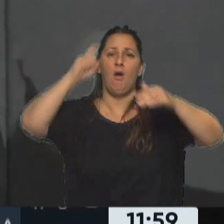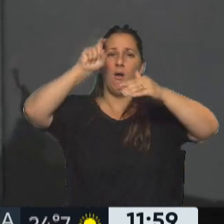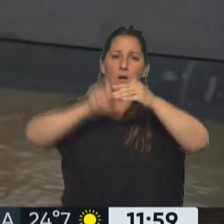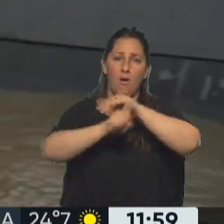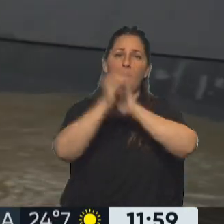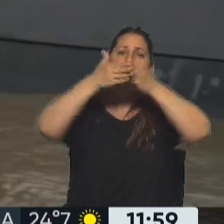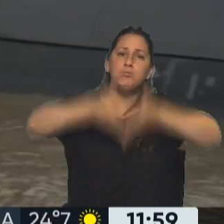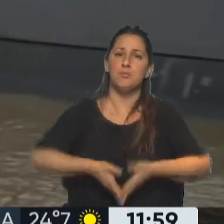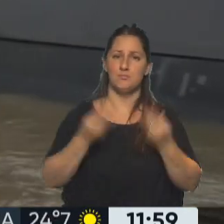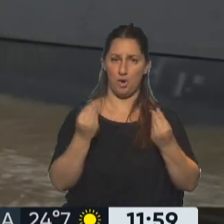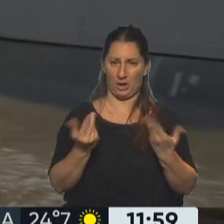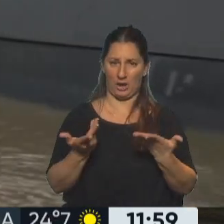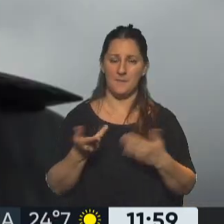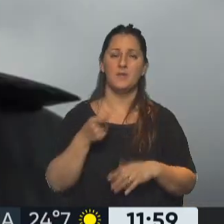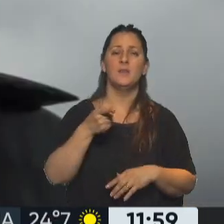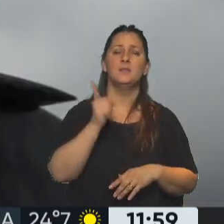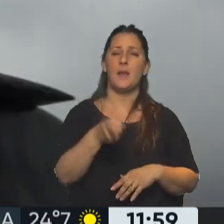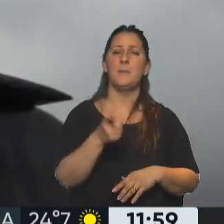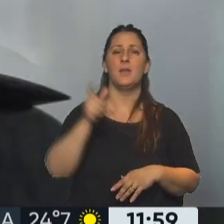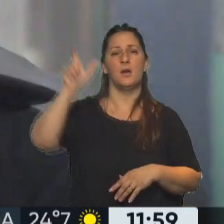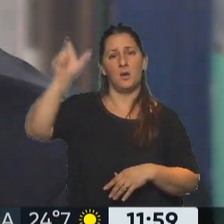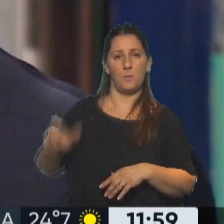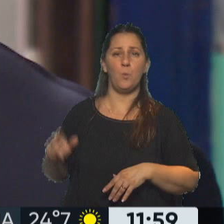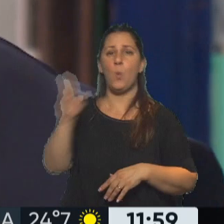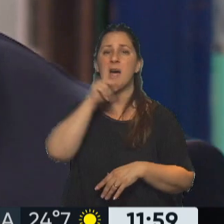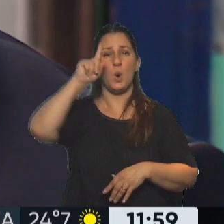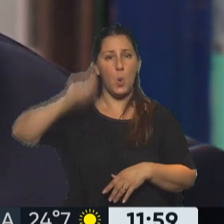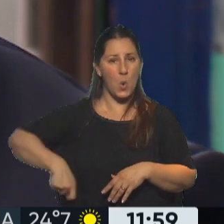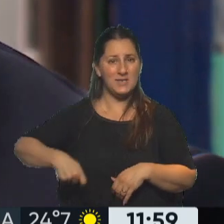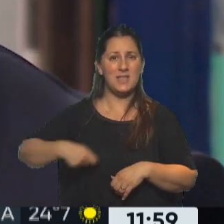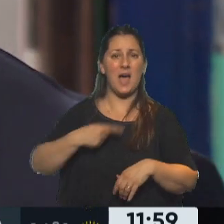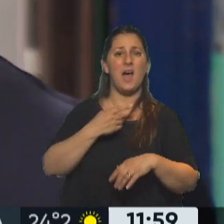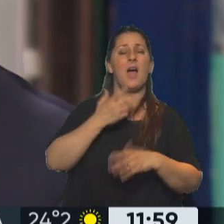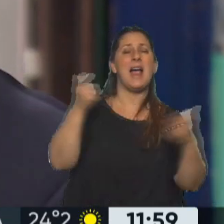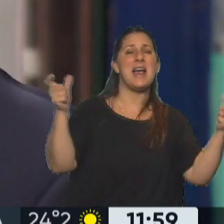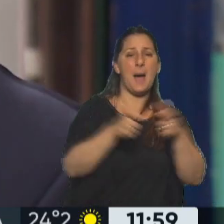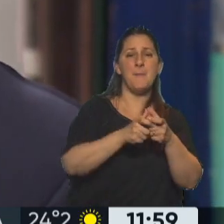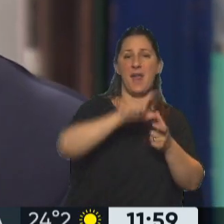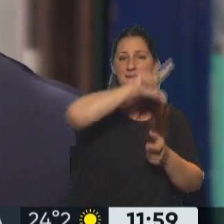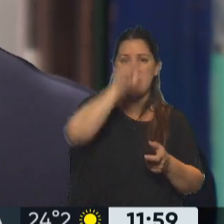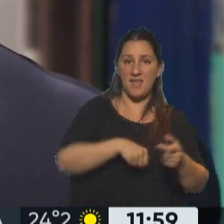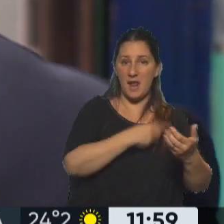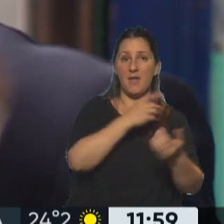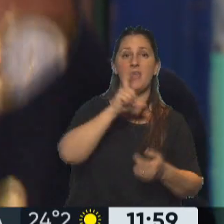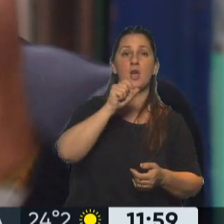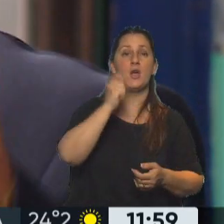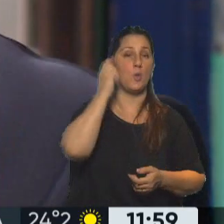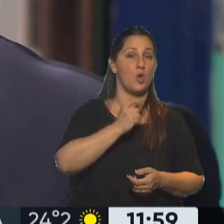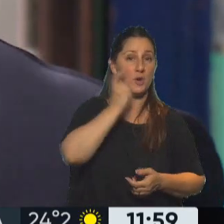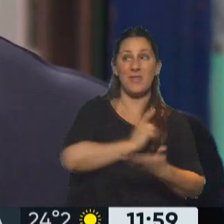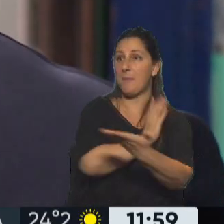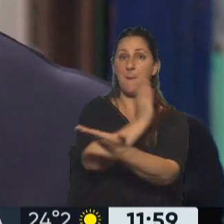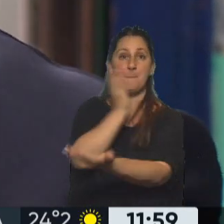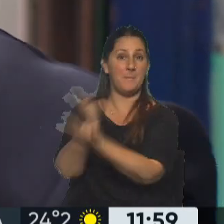un devenir. Ni siquiera la jueza a cargo cumplió con lo que le ordenó la Cámara Federal de Comodoro Rivadavia, que es su